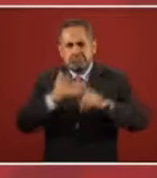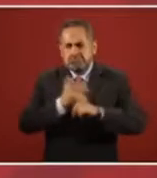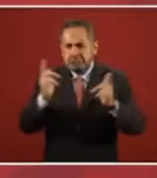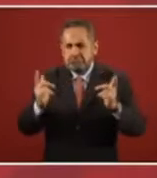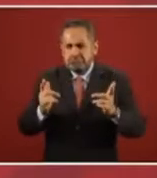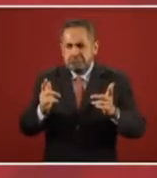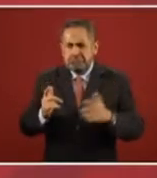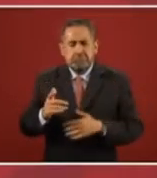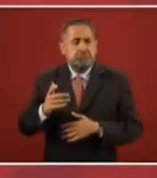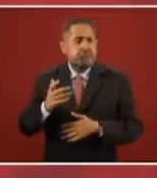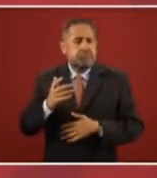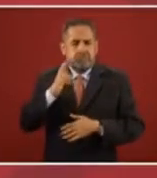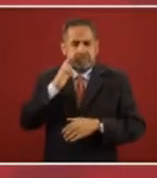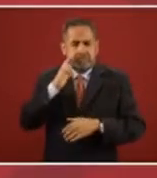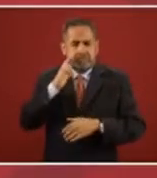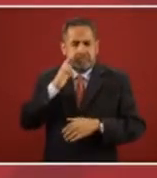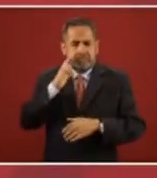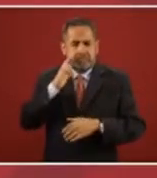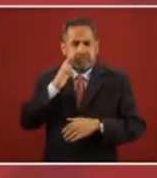una responsabilidad